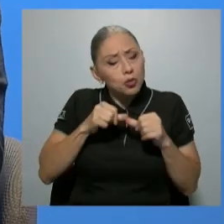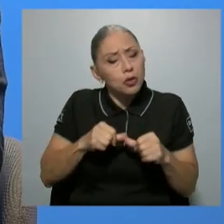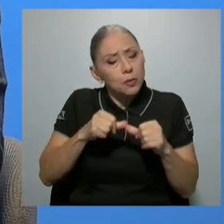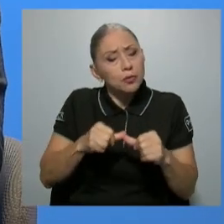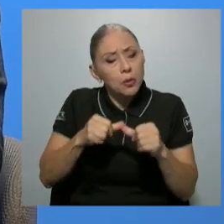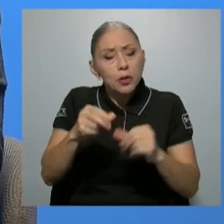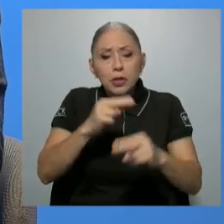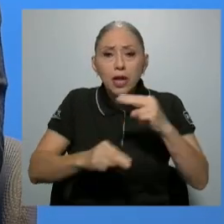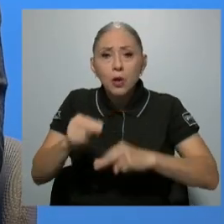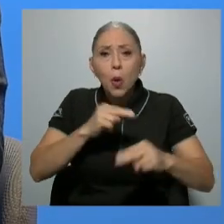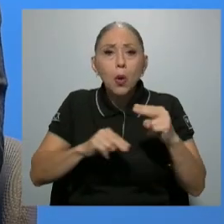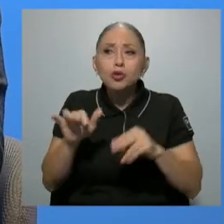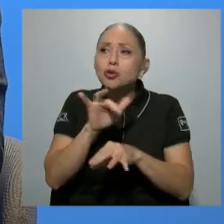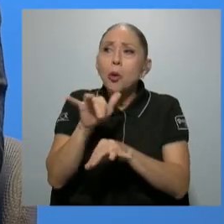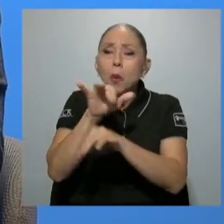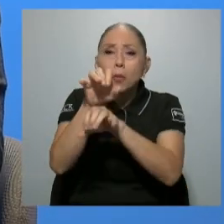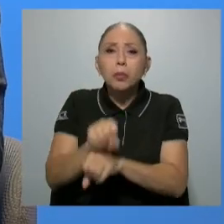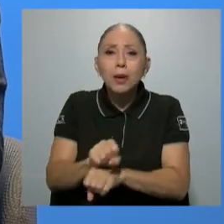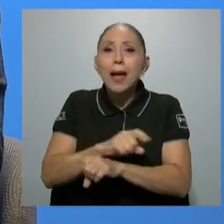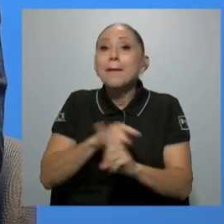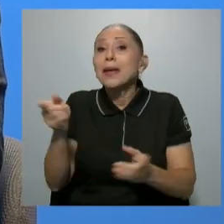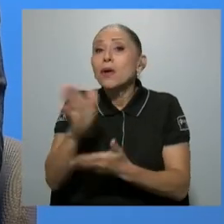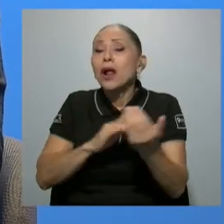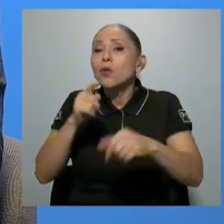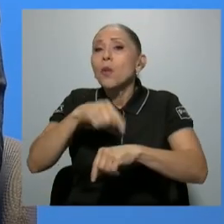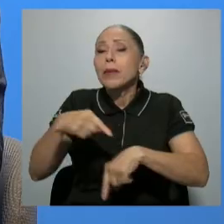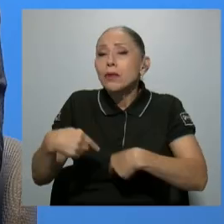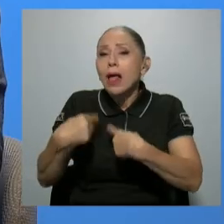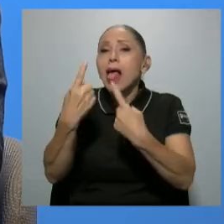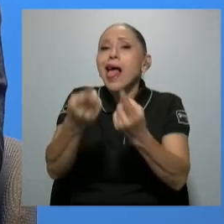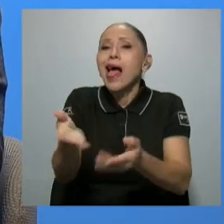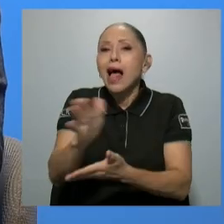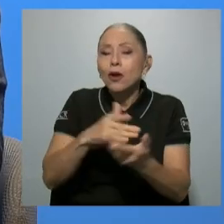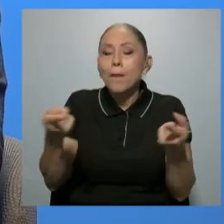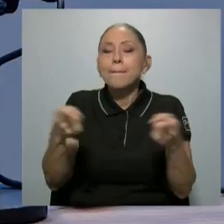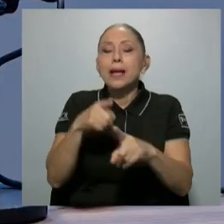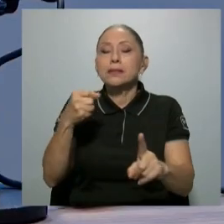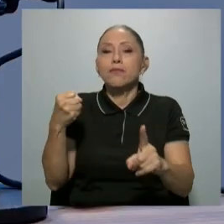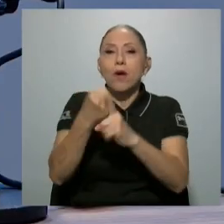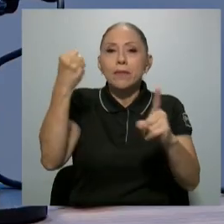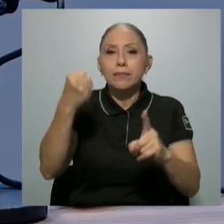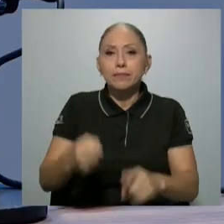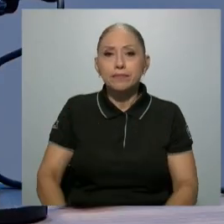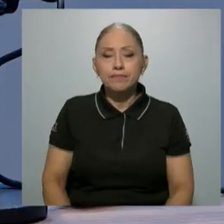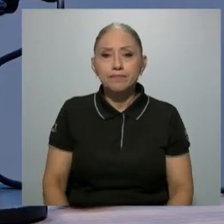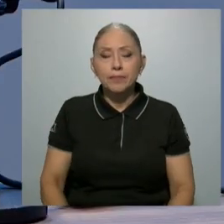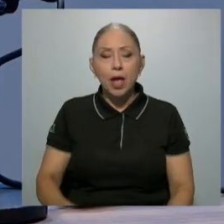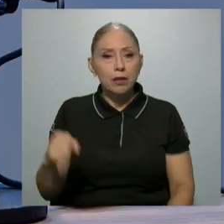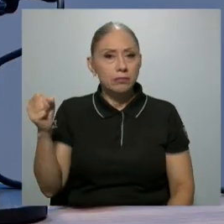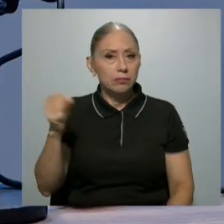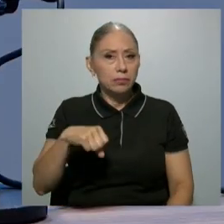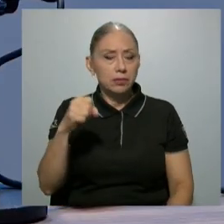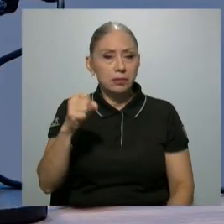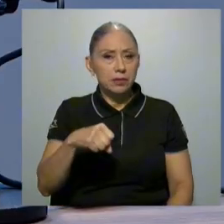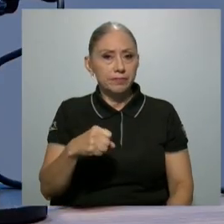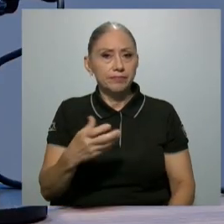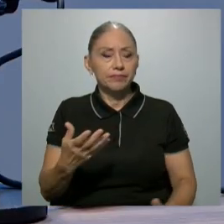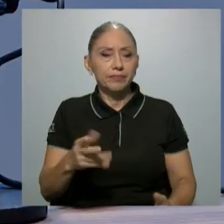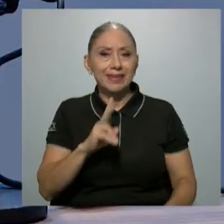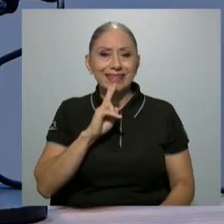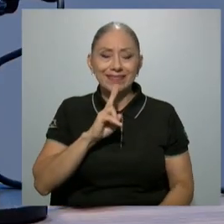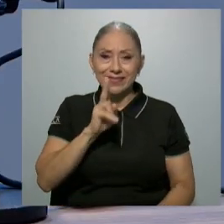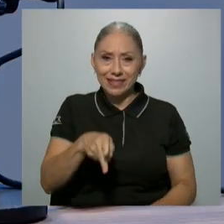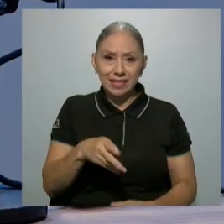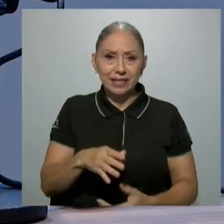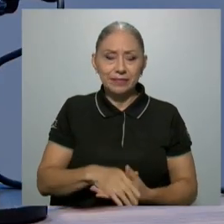sin duda pasa una factura en algún momento en el mediano y largo plazo. Pues sí, la verdad